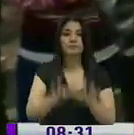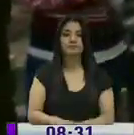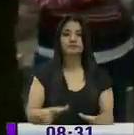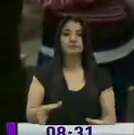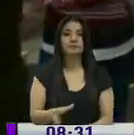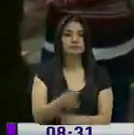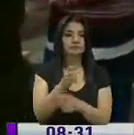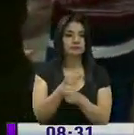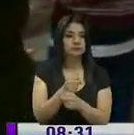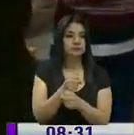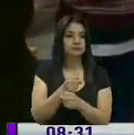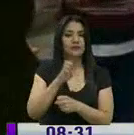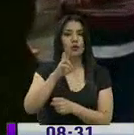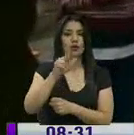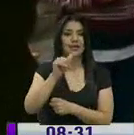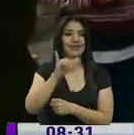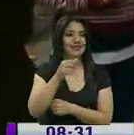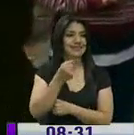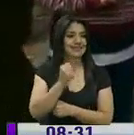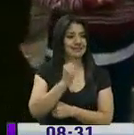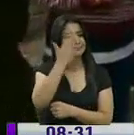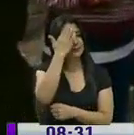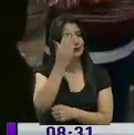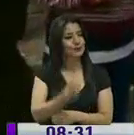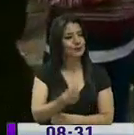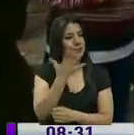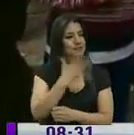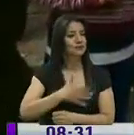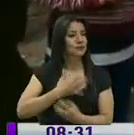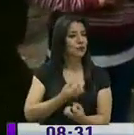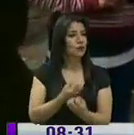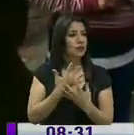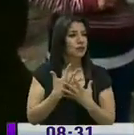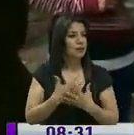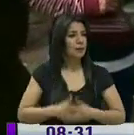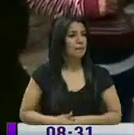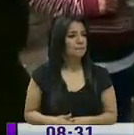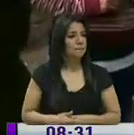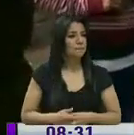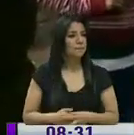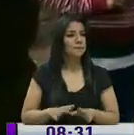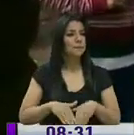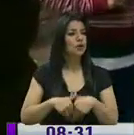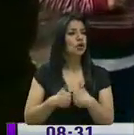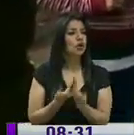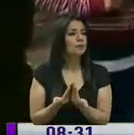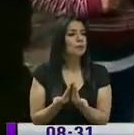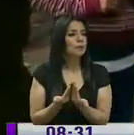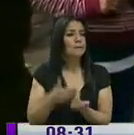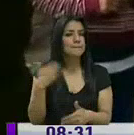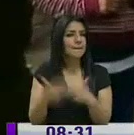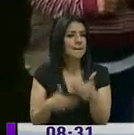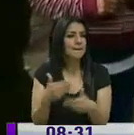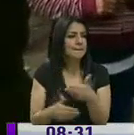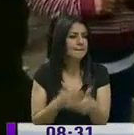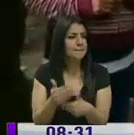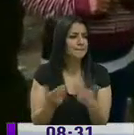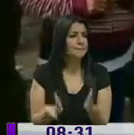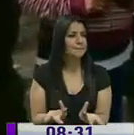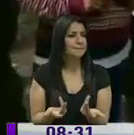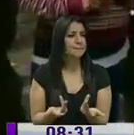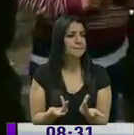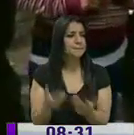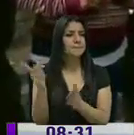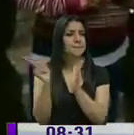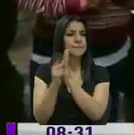el que desmantela buenos días para que por favor nos comente cómo es que se desarrollo y se puso en estas